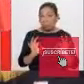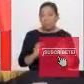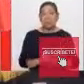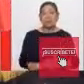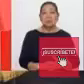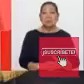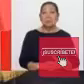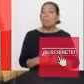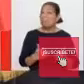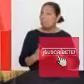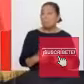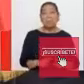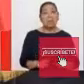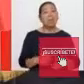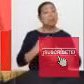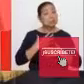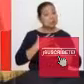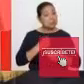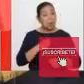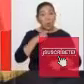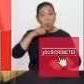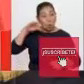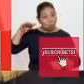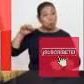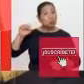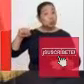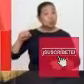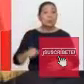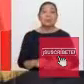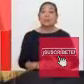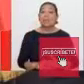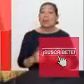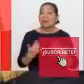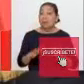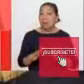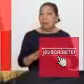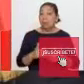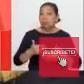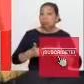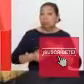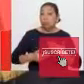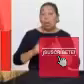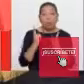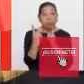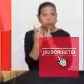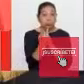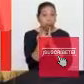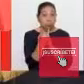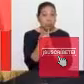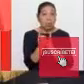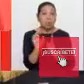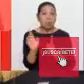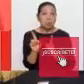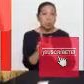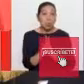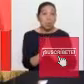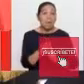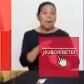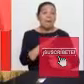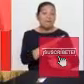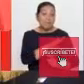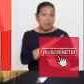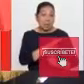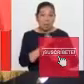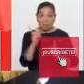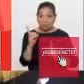ella está muy bien, está sana. Posteriormente ya vamos a proceder a hacer una entrevista en presencia del representante del Ministerio